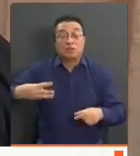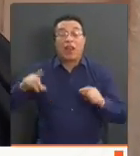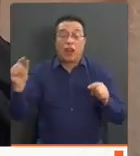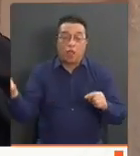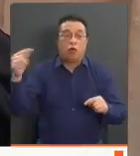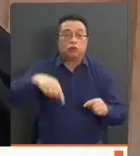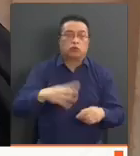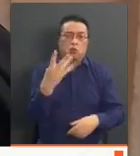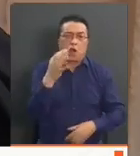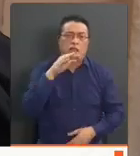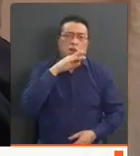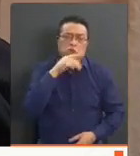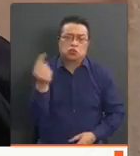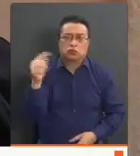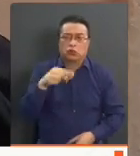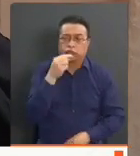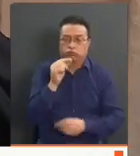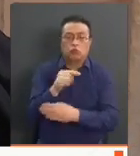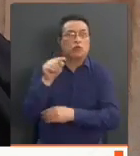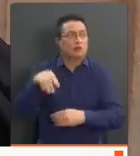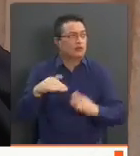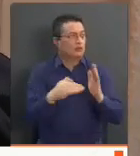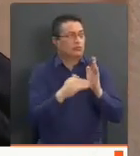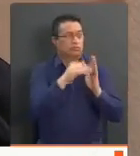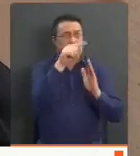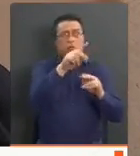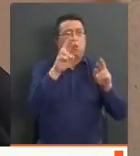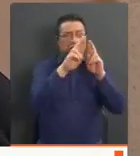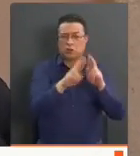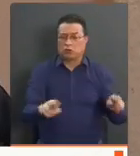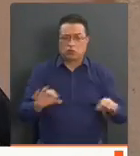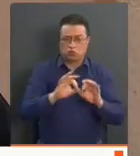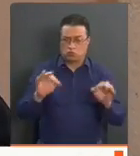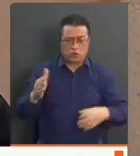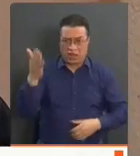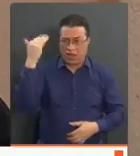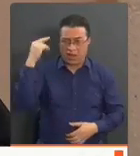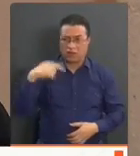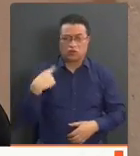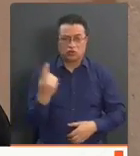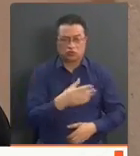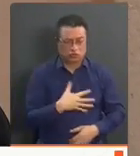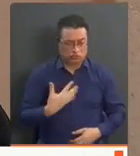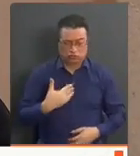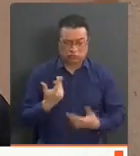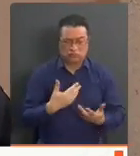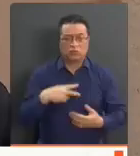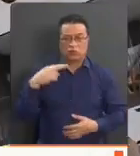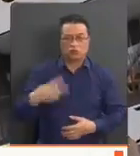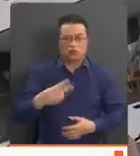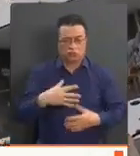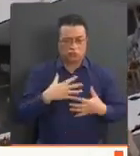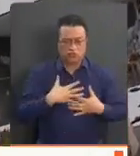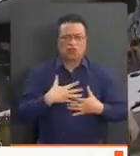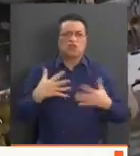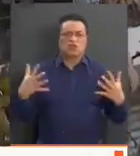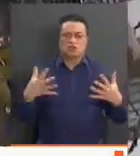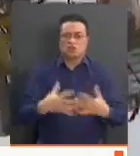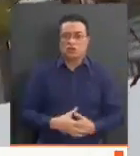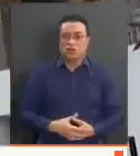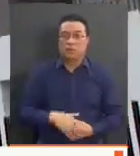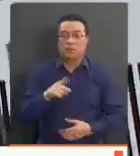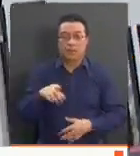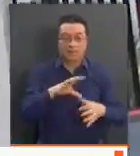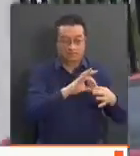había sucedido acá. Es un edificio sumamente tranquilo y estoy como estamos todos los propietarios impactados. Un hecho que